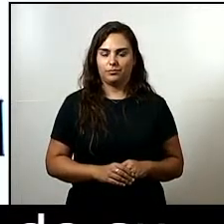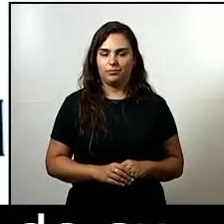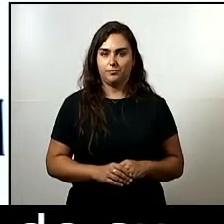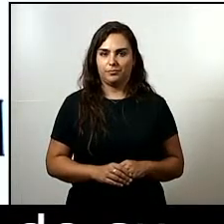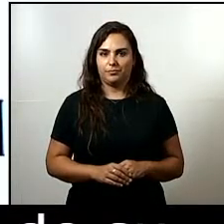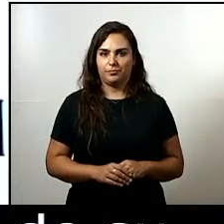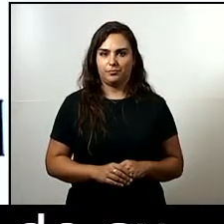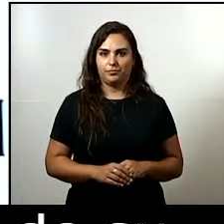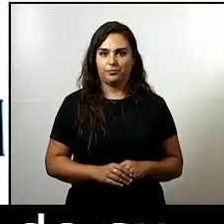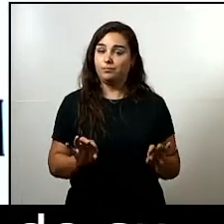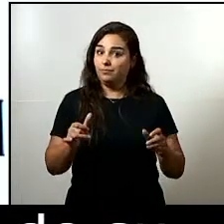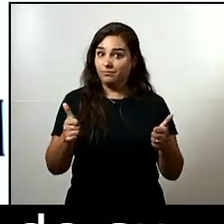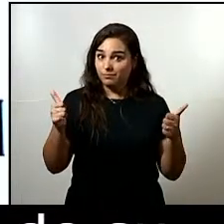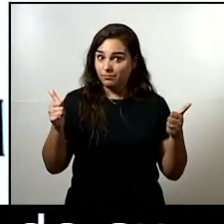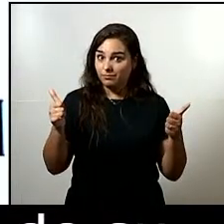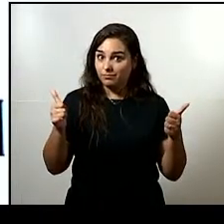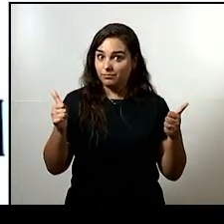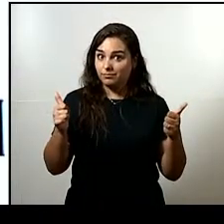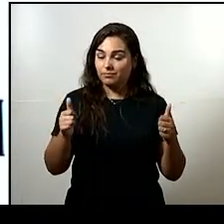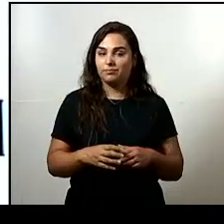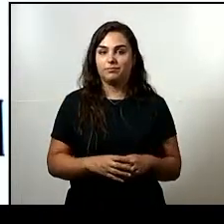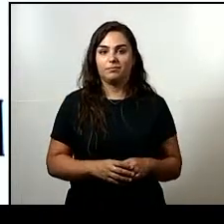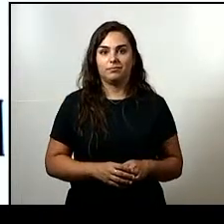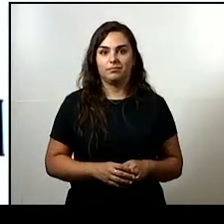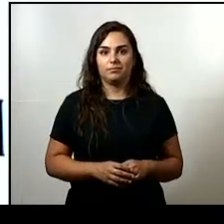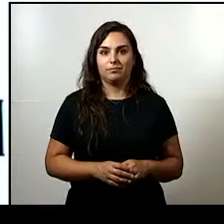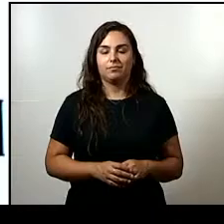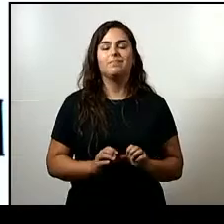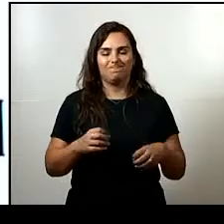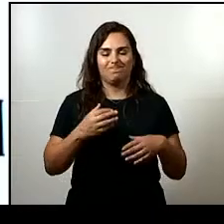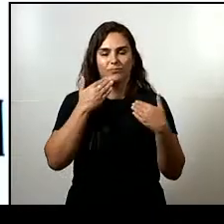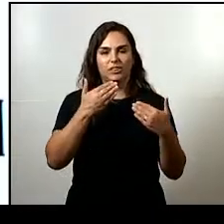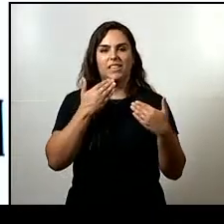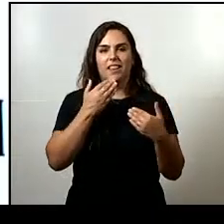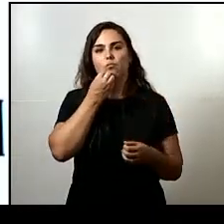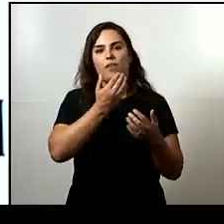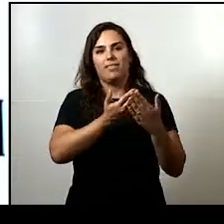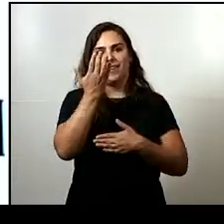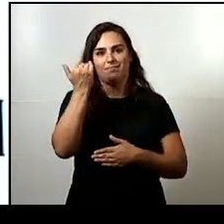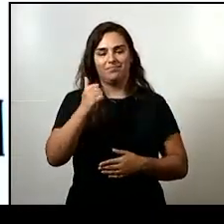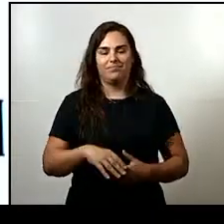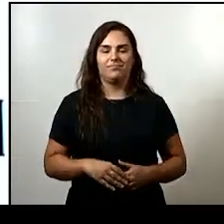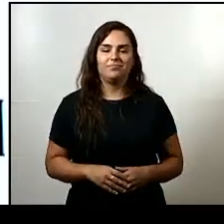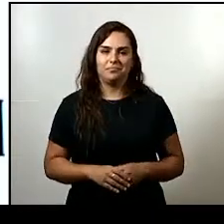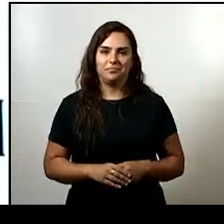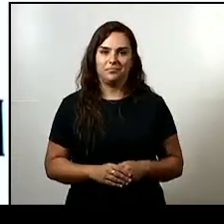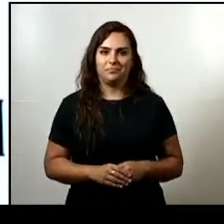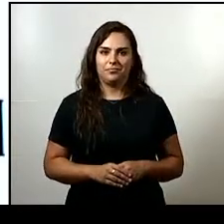¿Nada más? Muchísimas gracias. Que tengan buen día.